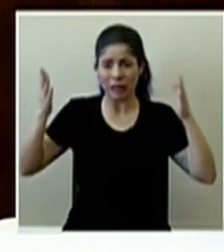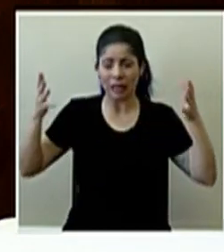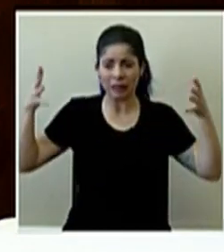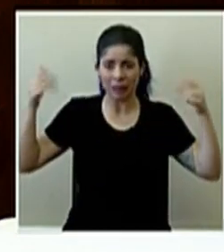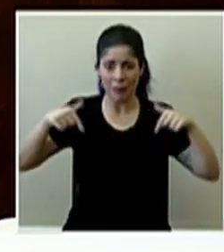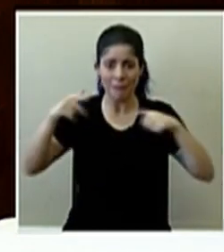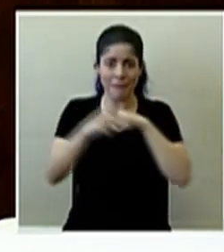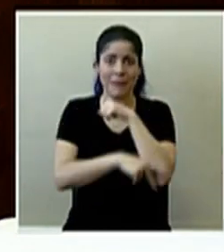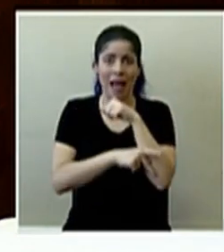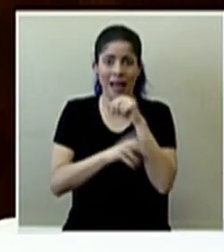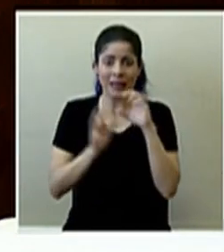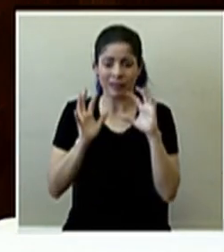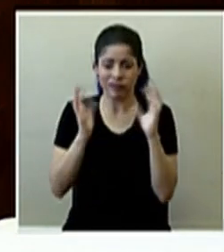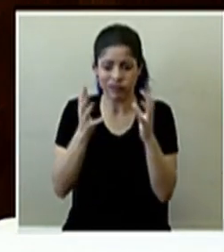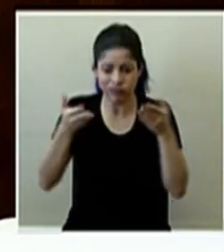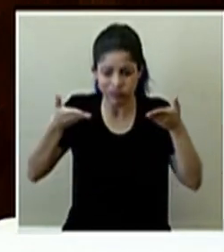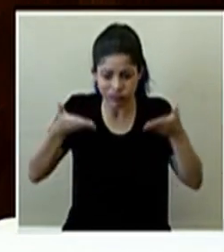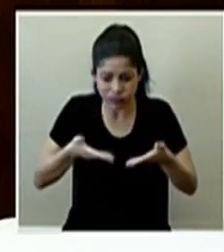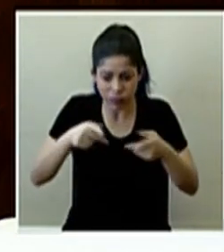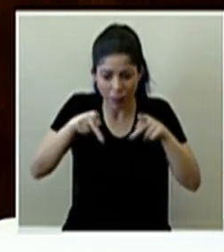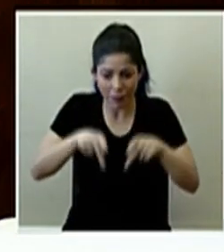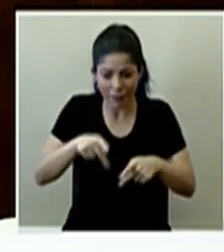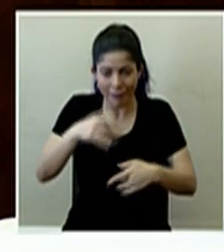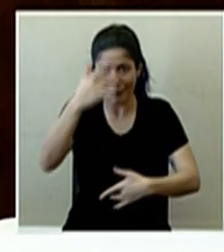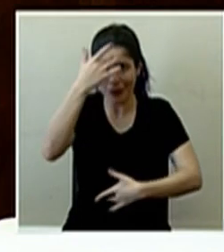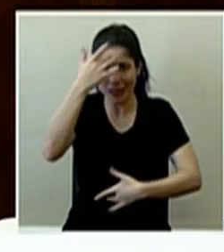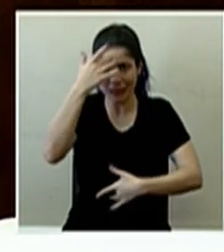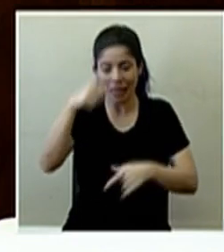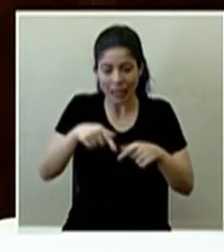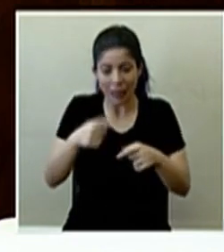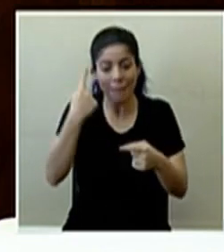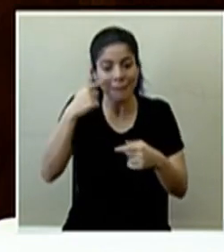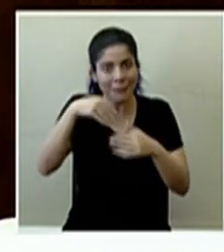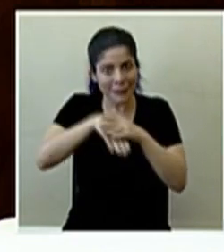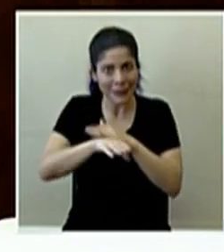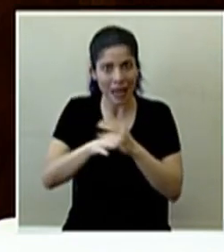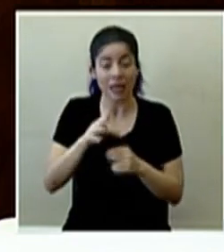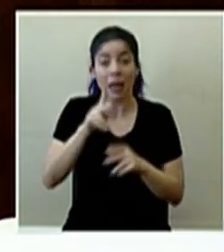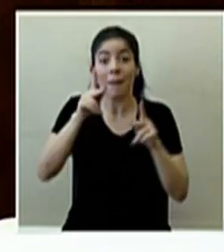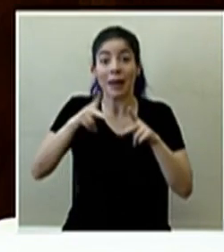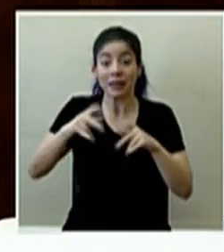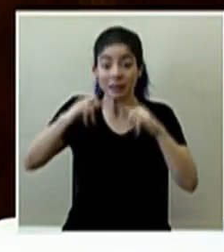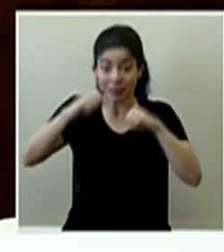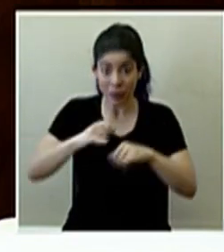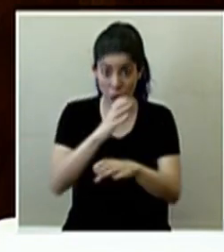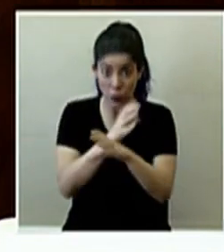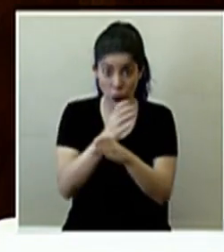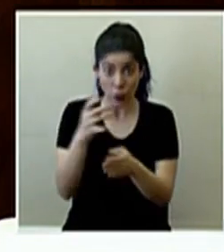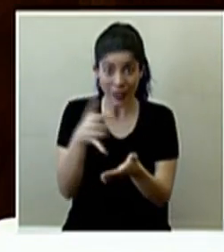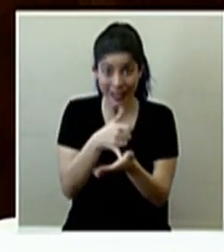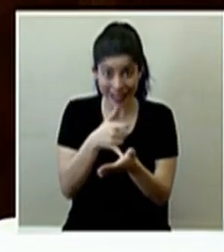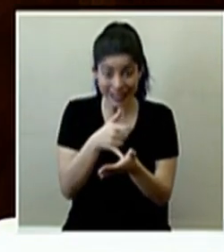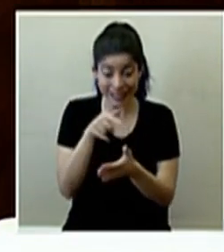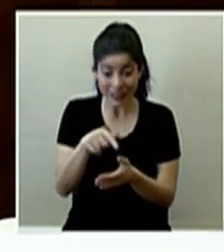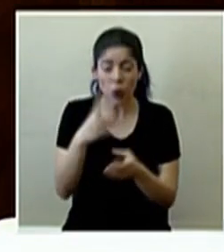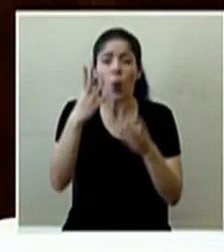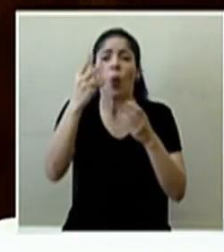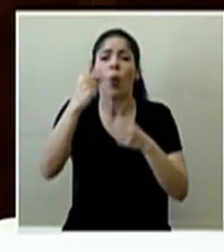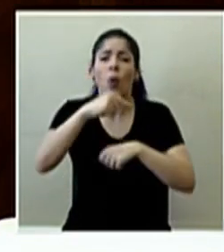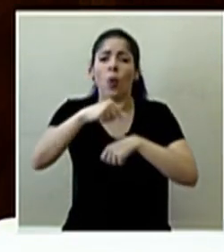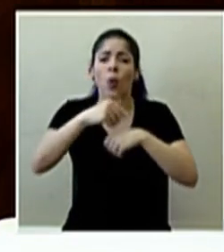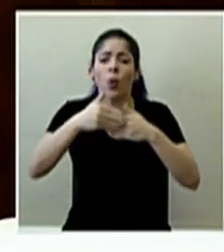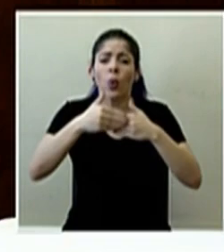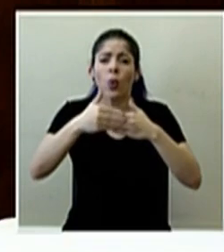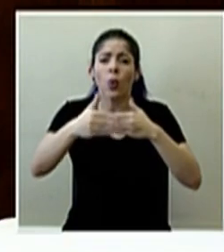en este país que necesitan los pacientes para entrar ahí. Y la estancia hospitalaria en este momento en unidades de cuidados intensivos por